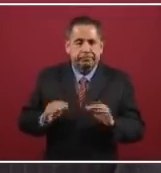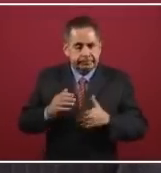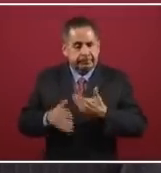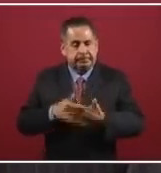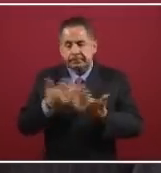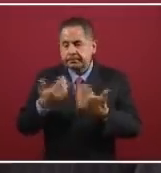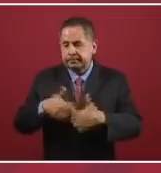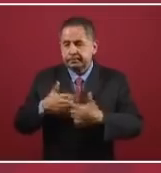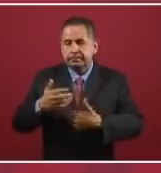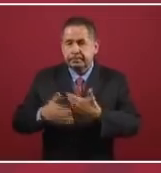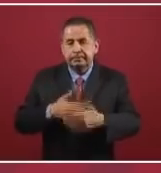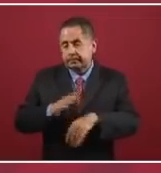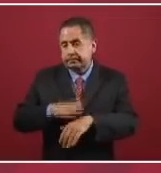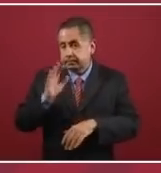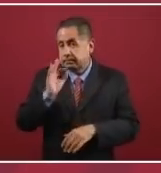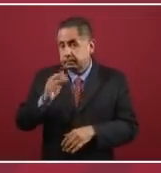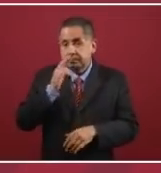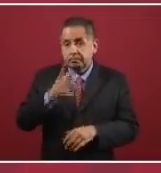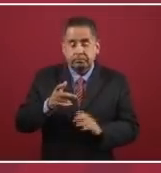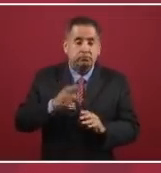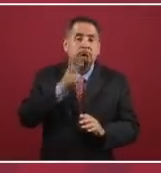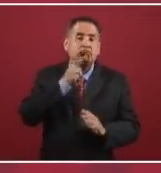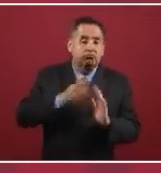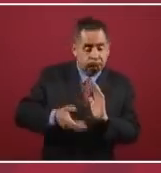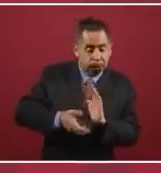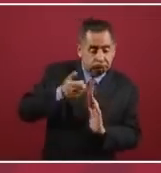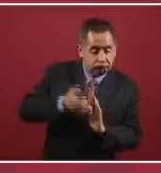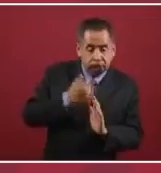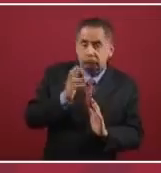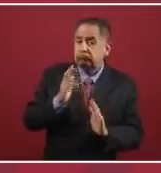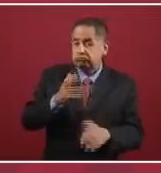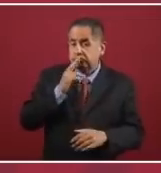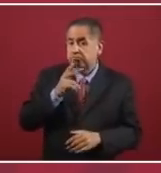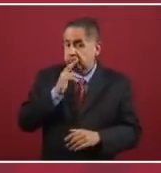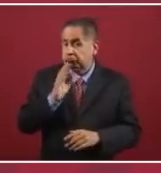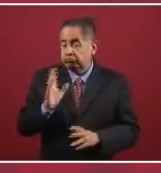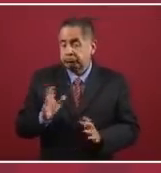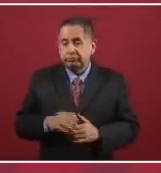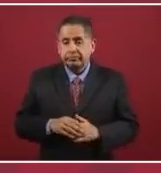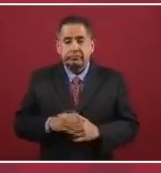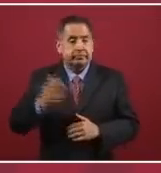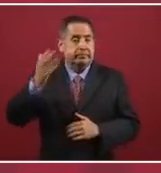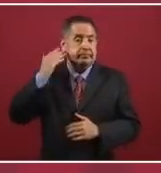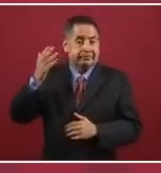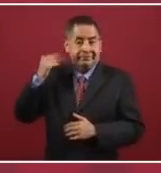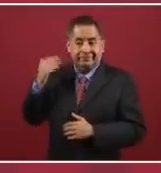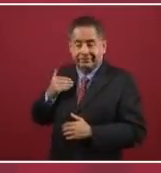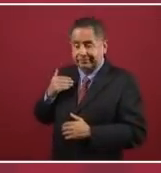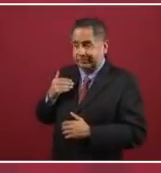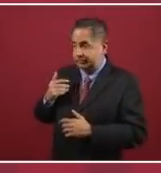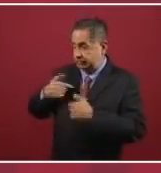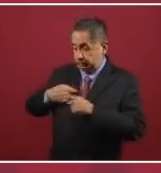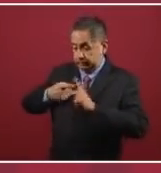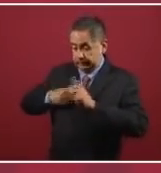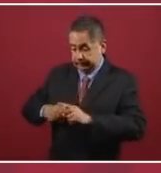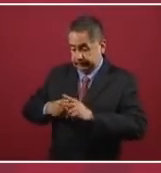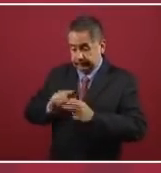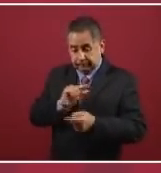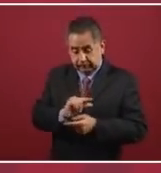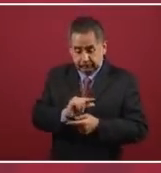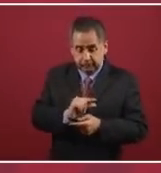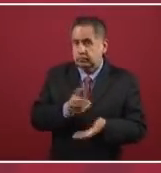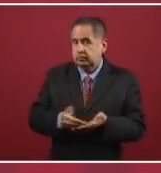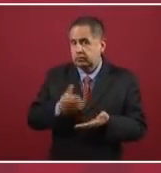produciendo un poco más de lo que se producía cuando nos dejaron el gobierno